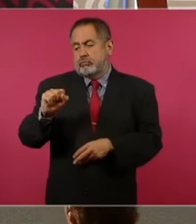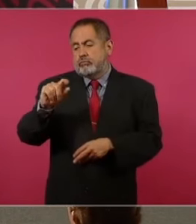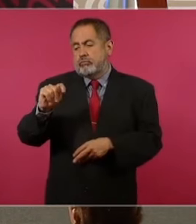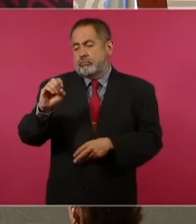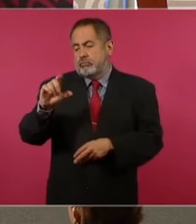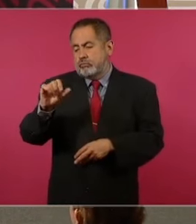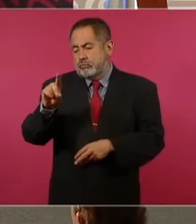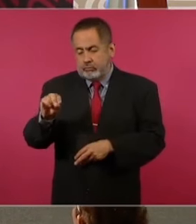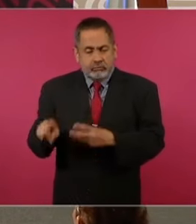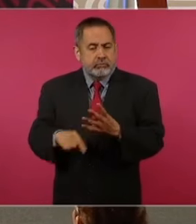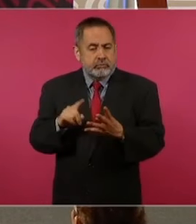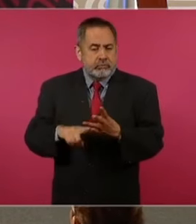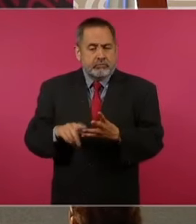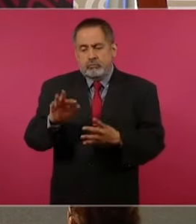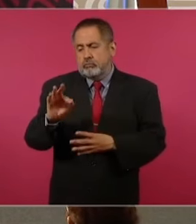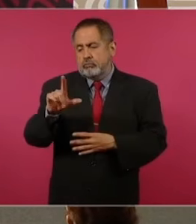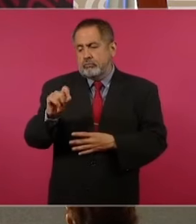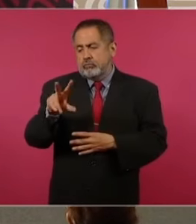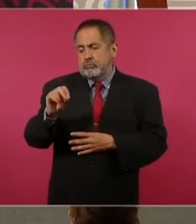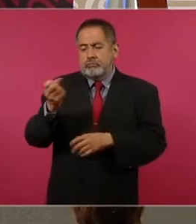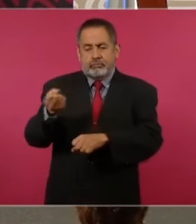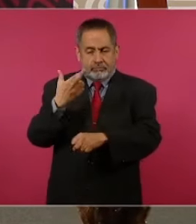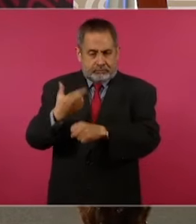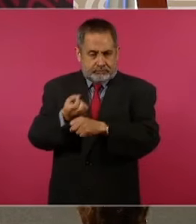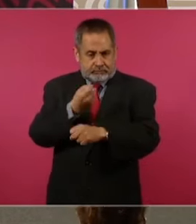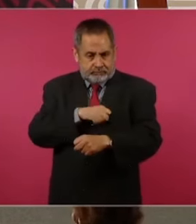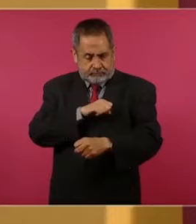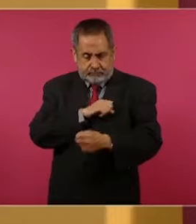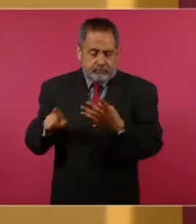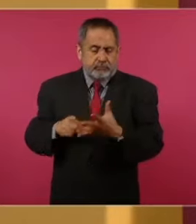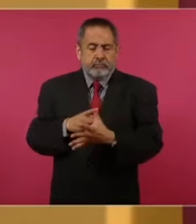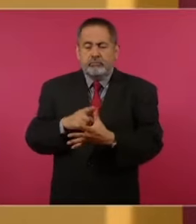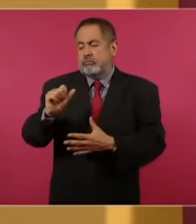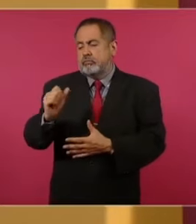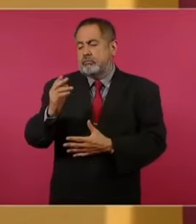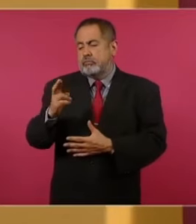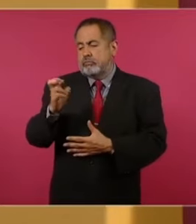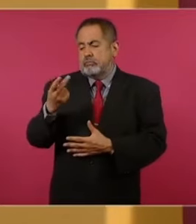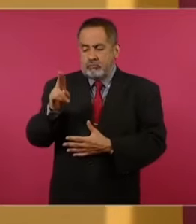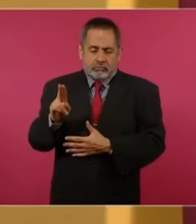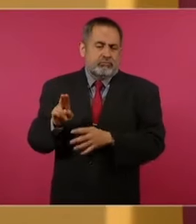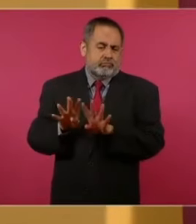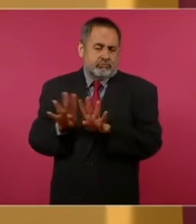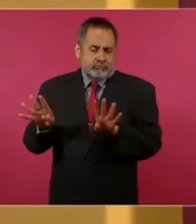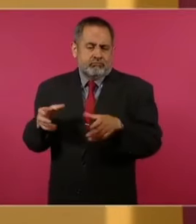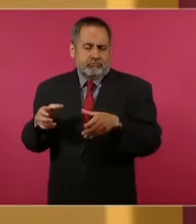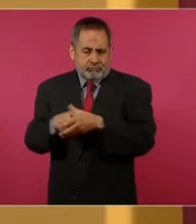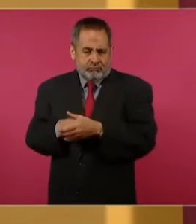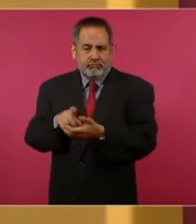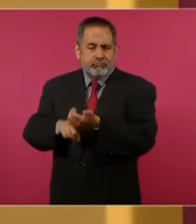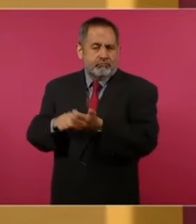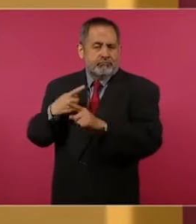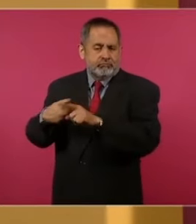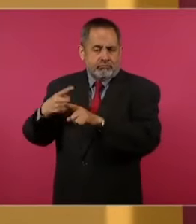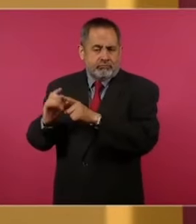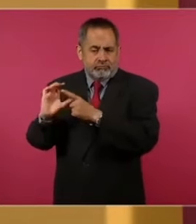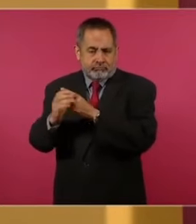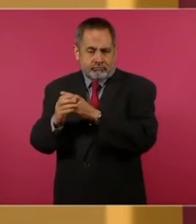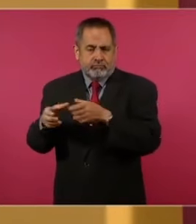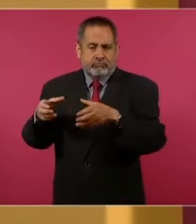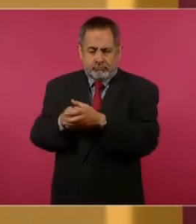Bienestar, Flavio Rosado, secretario de salud, Arturo Abreu de Bienestar, y desde luego los integrantes de los comités de